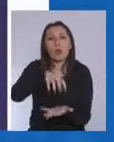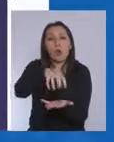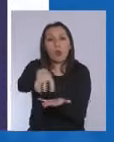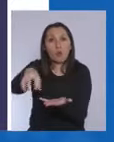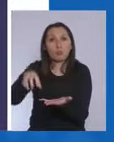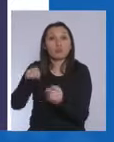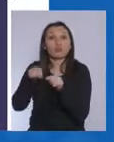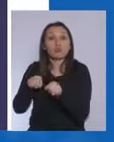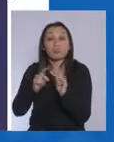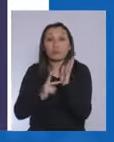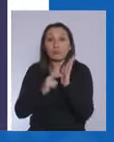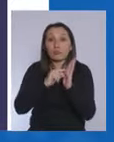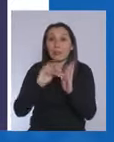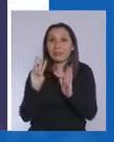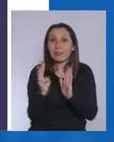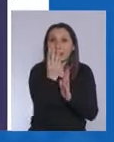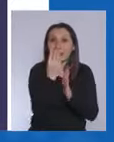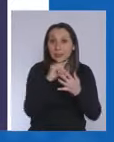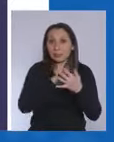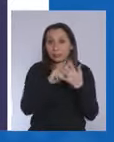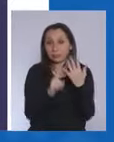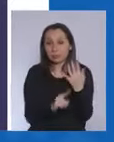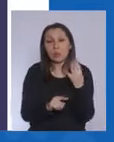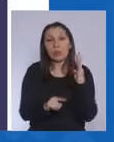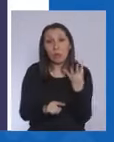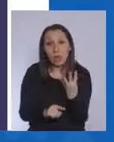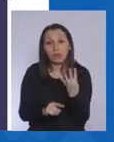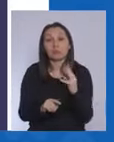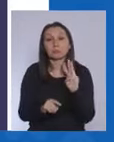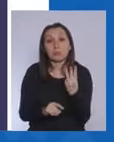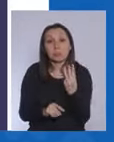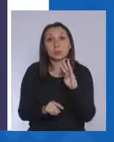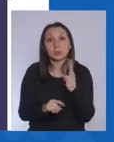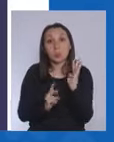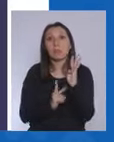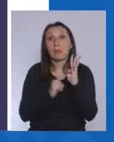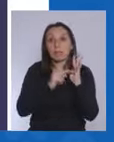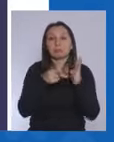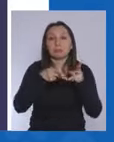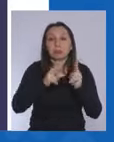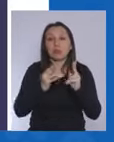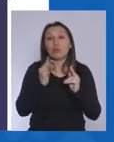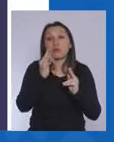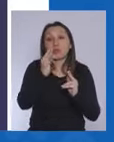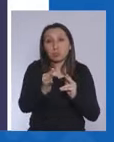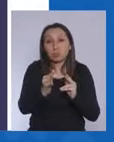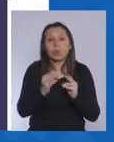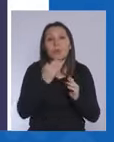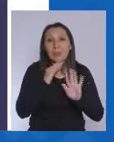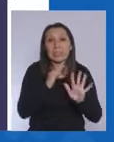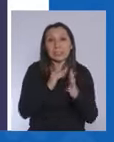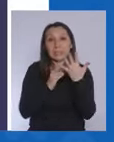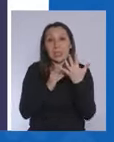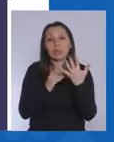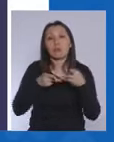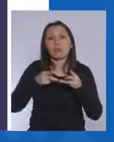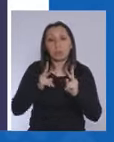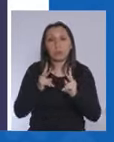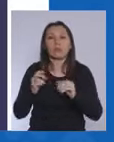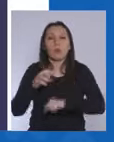que se encuentren en etapa 3 en etapa 4 y aquellas que posiblemente en el futuro se encuentren en etapa 5